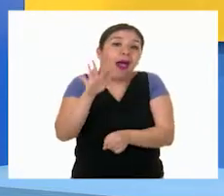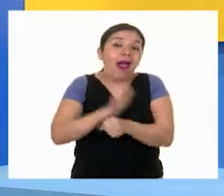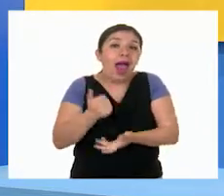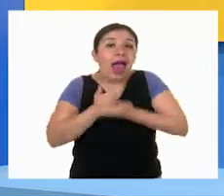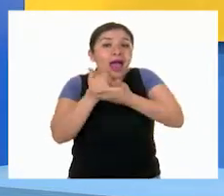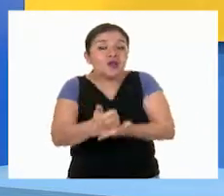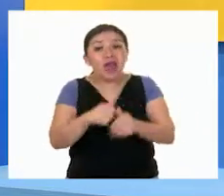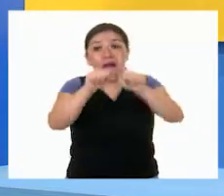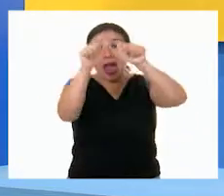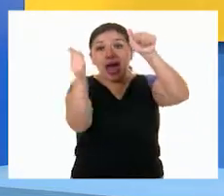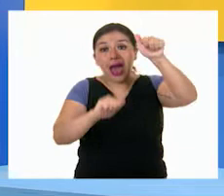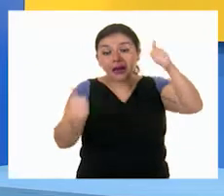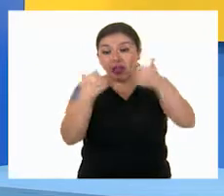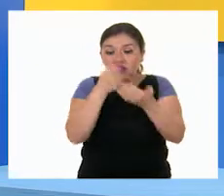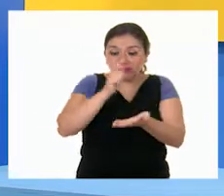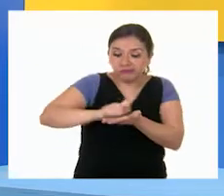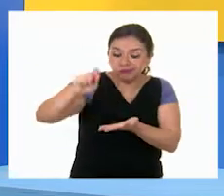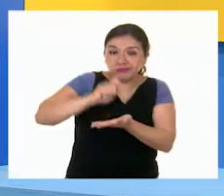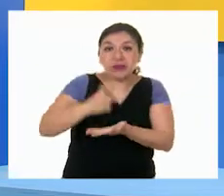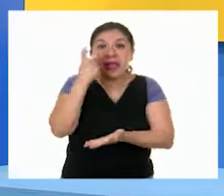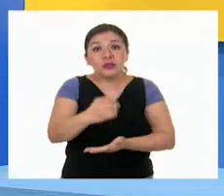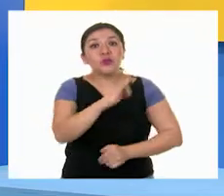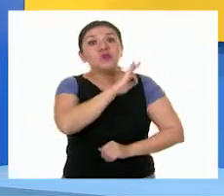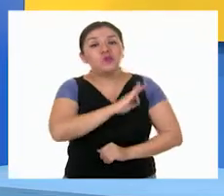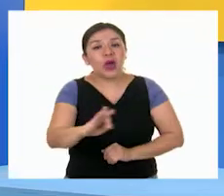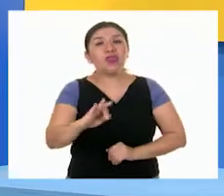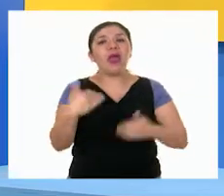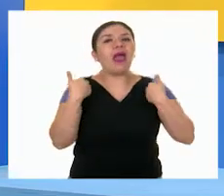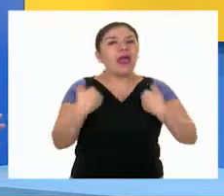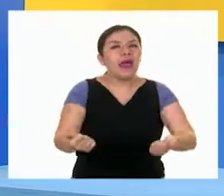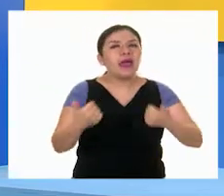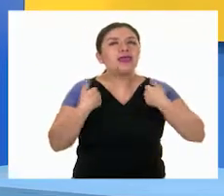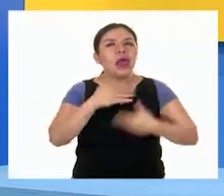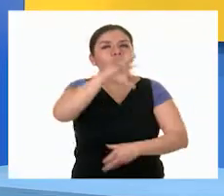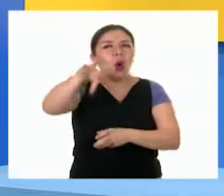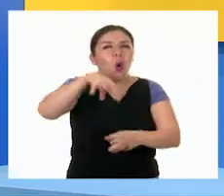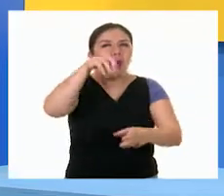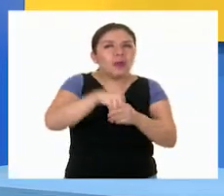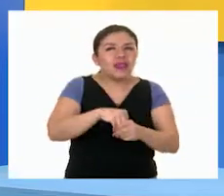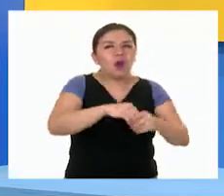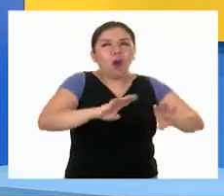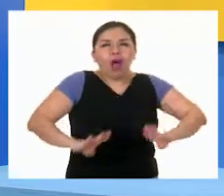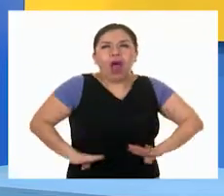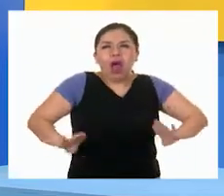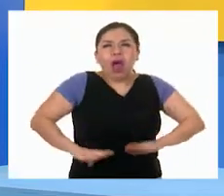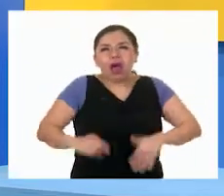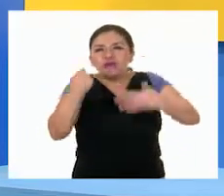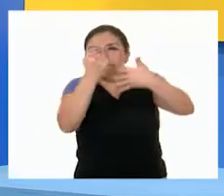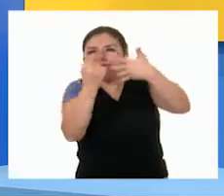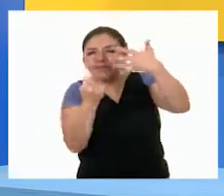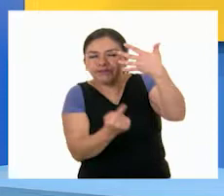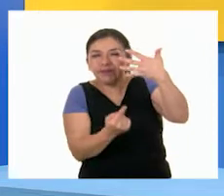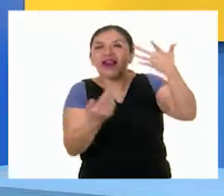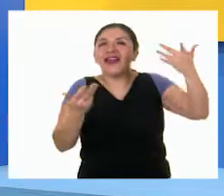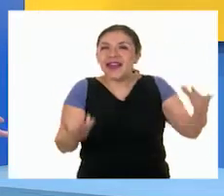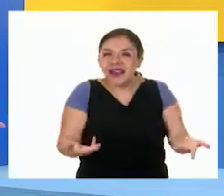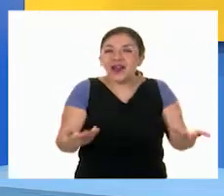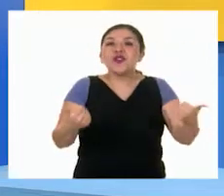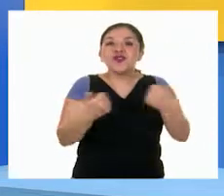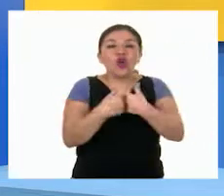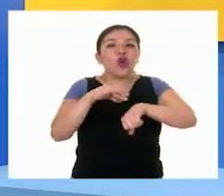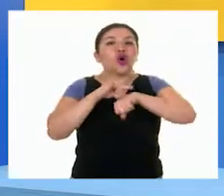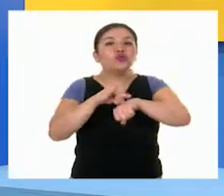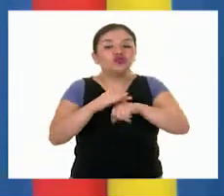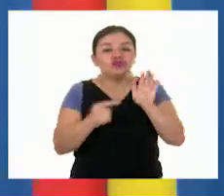de la literatura, es que nos permite apreciar todas estas situaciones, indirectamente